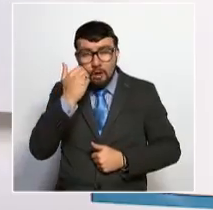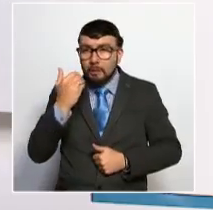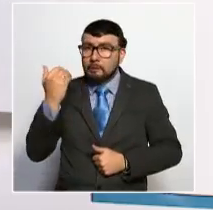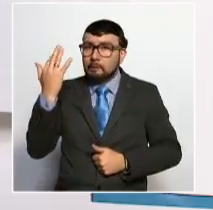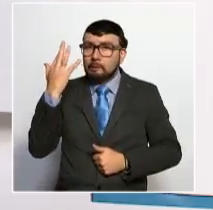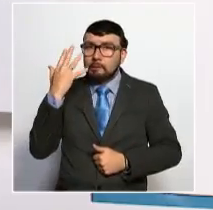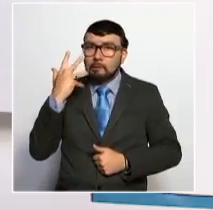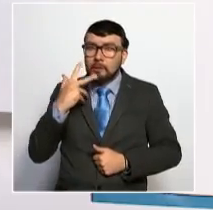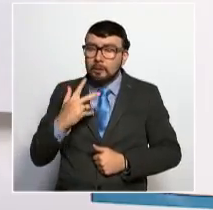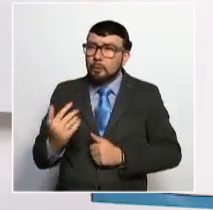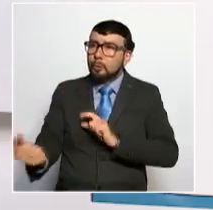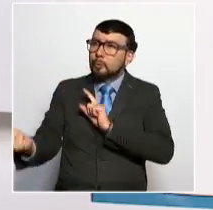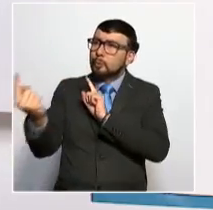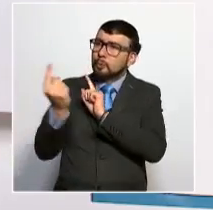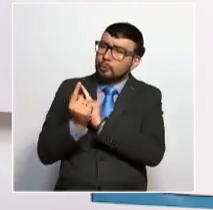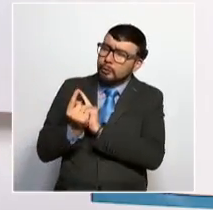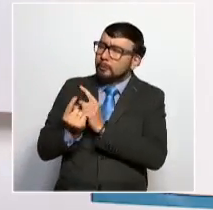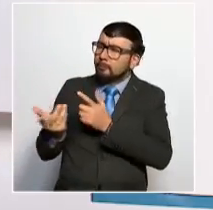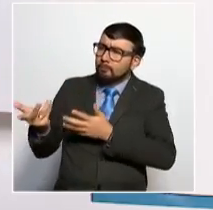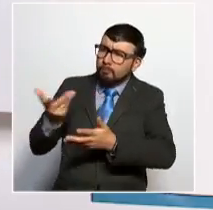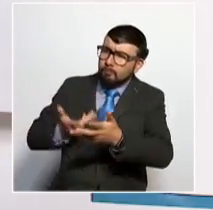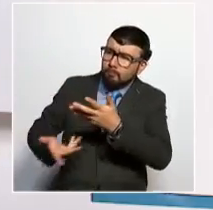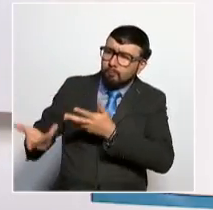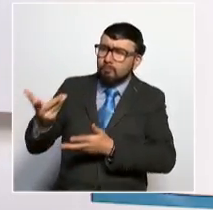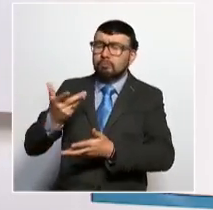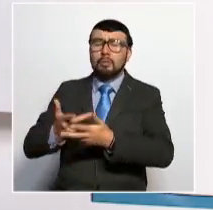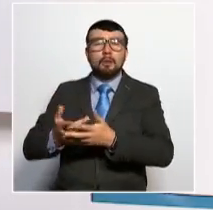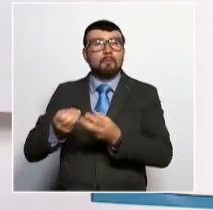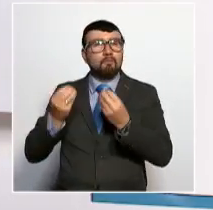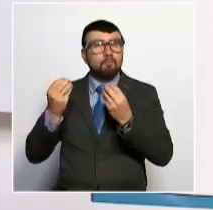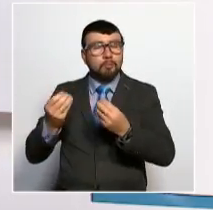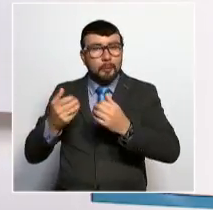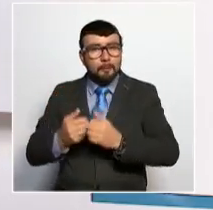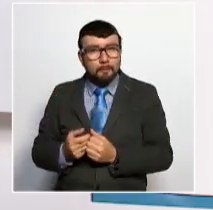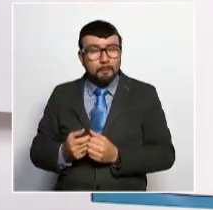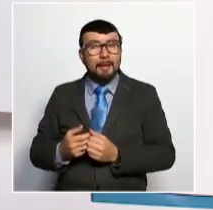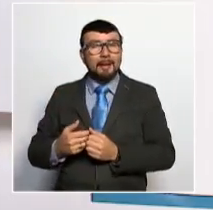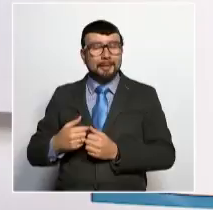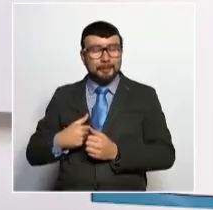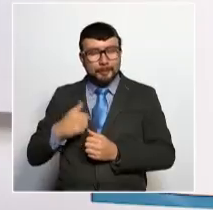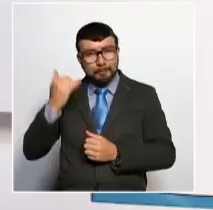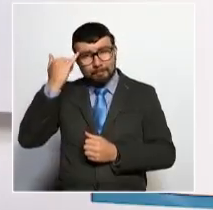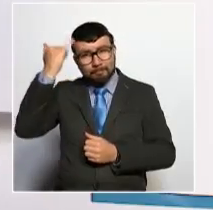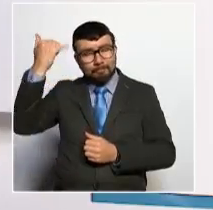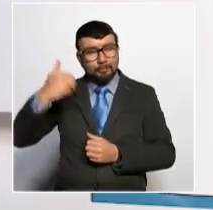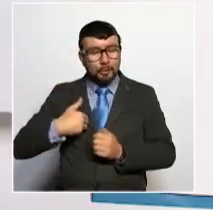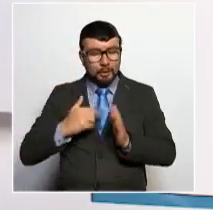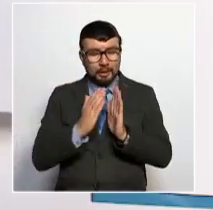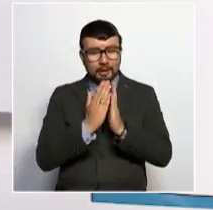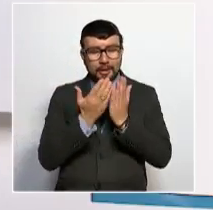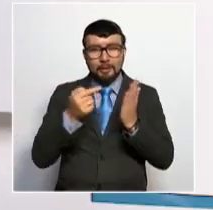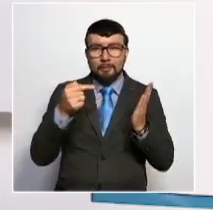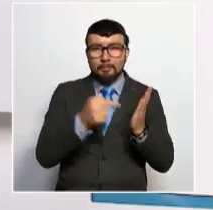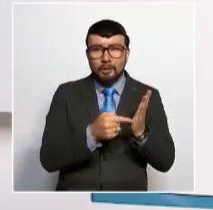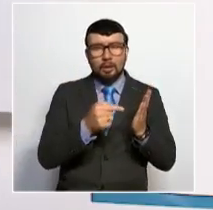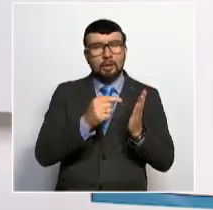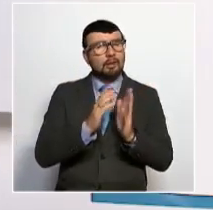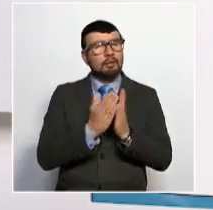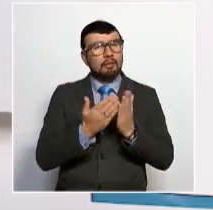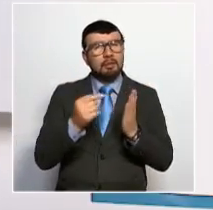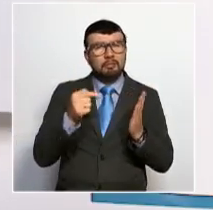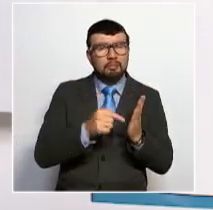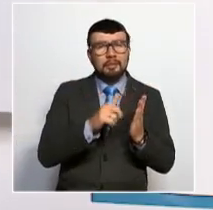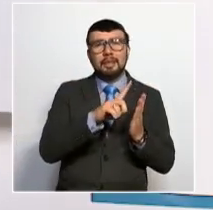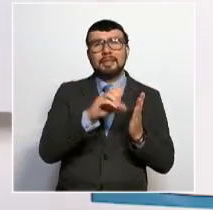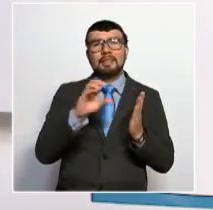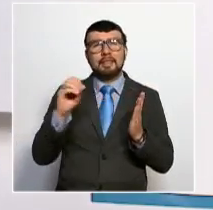diario en nuestros parques, en nuestra consulta. Esto fue lo que me llevó a escribir el libro Las 100 enfermedades más frecuentes y el otro libro